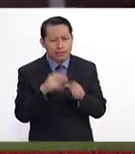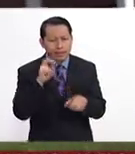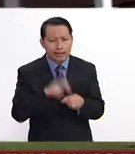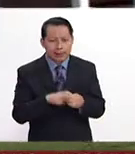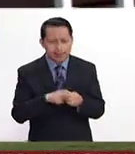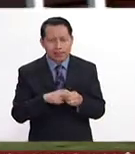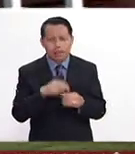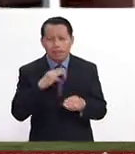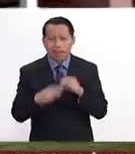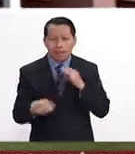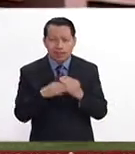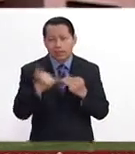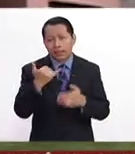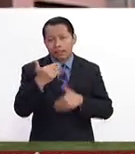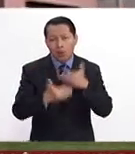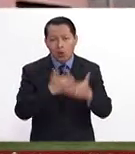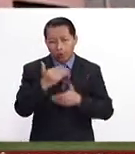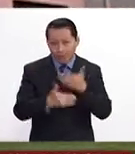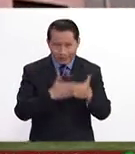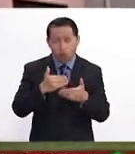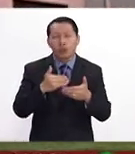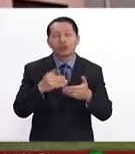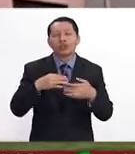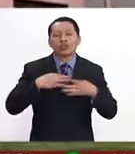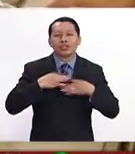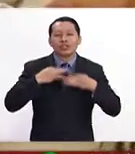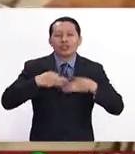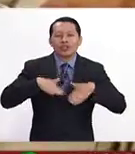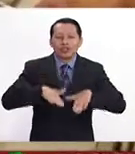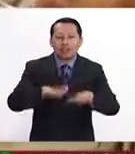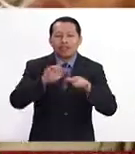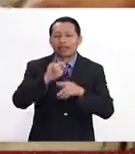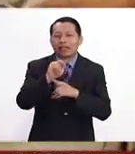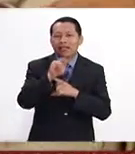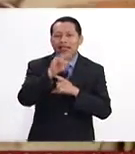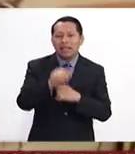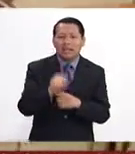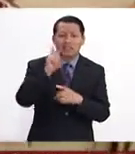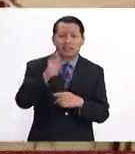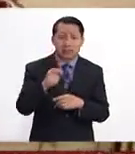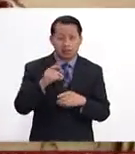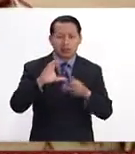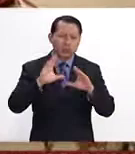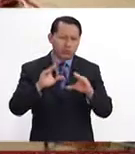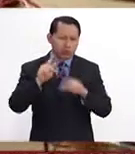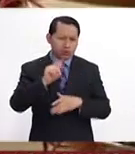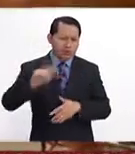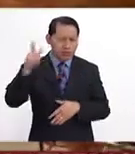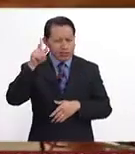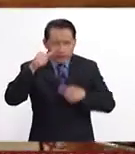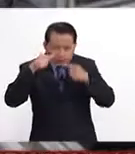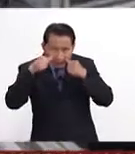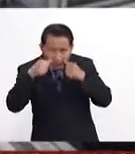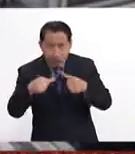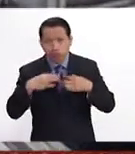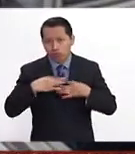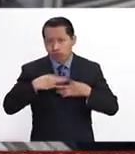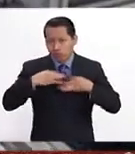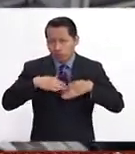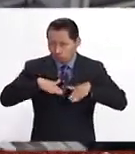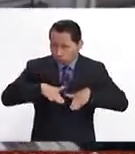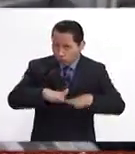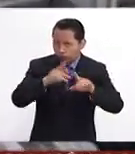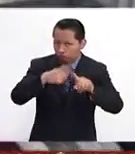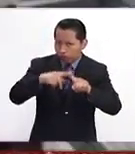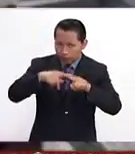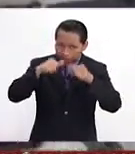materiales y procesos textiles que es la idea es formar profesionales que tiendan al sector textil que también es otro de